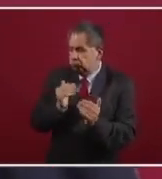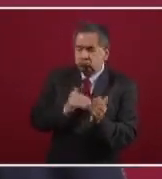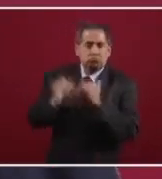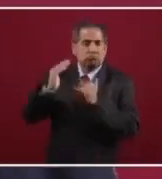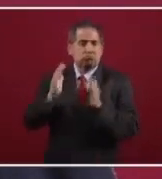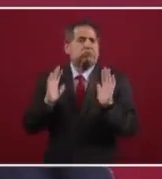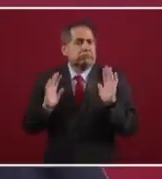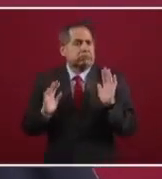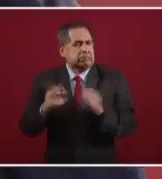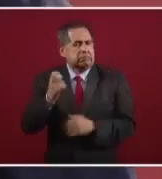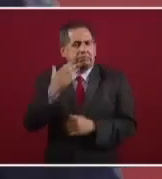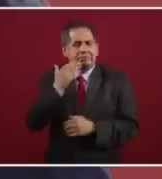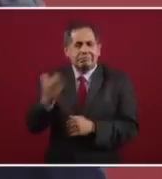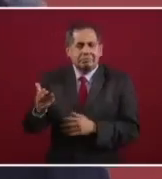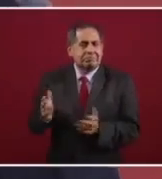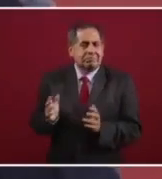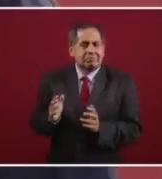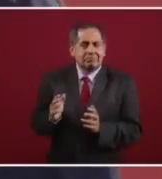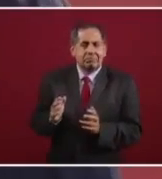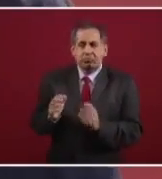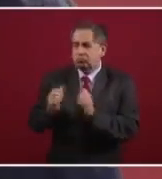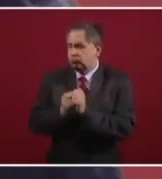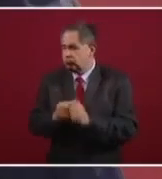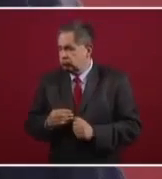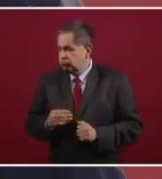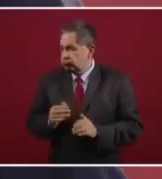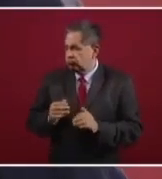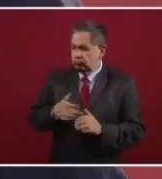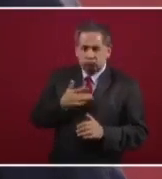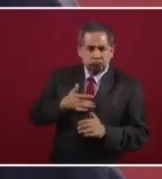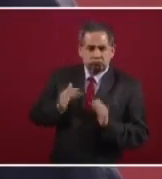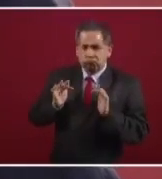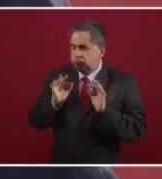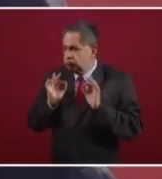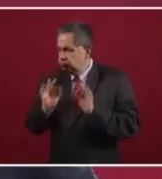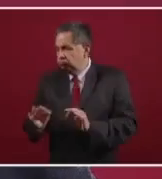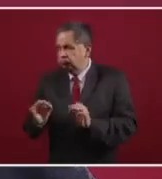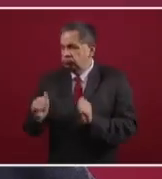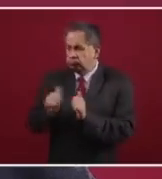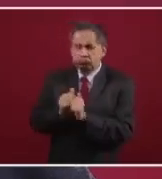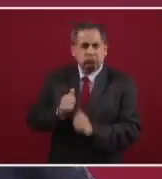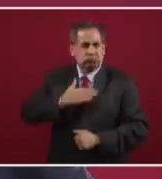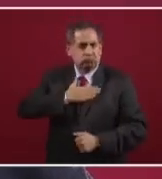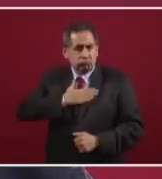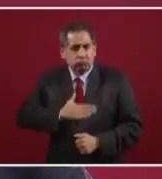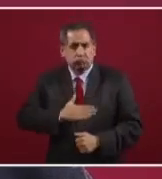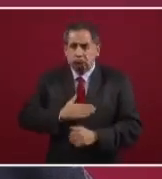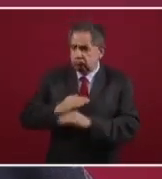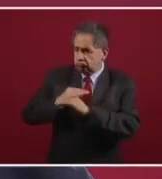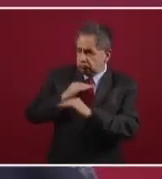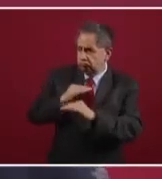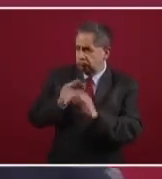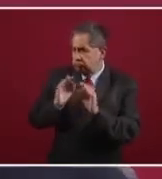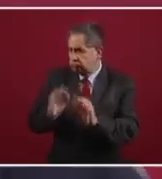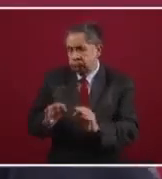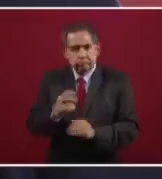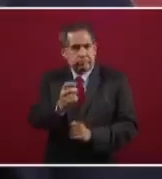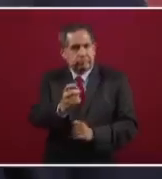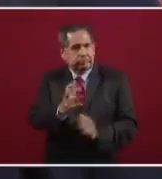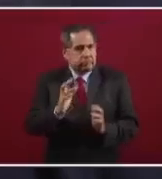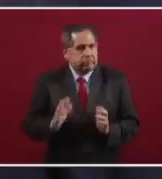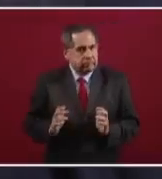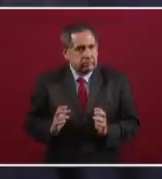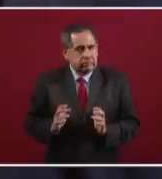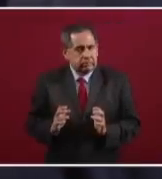queremos desarrollo con bienestar, con justicia, siempre lo he dicho,